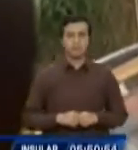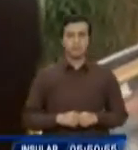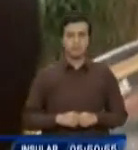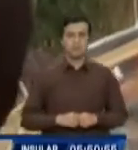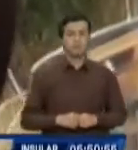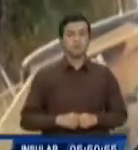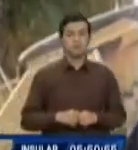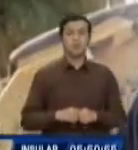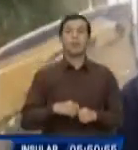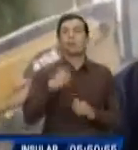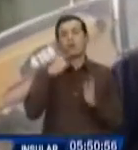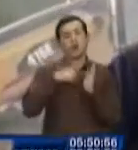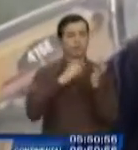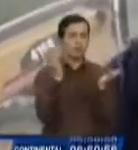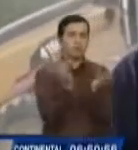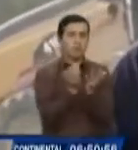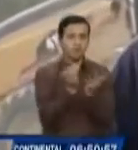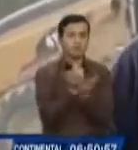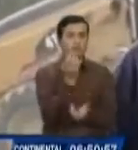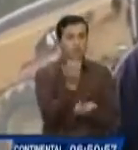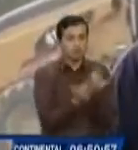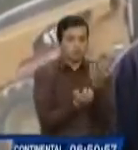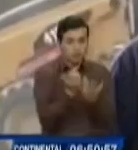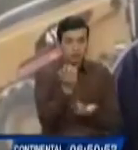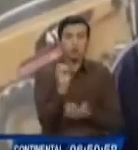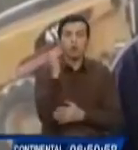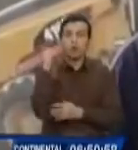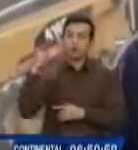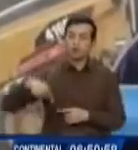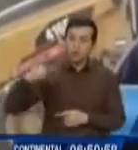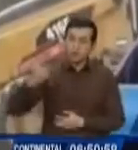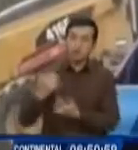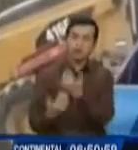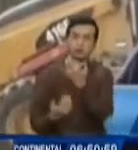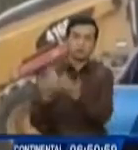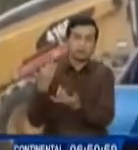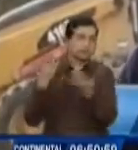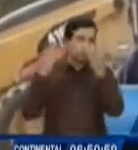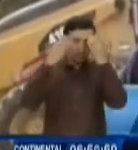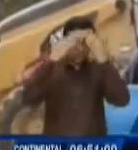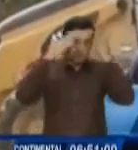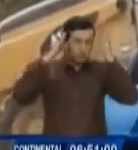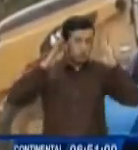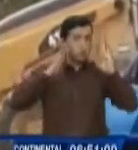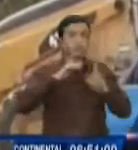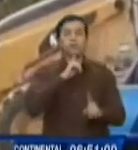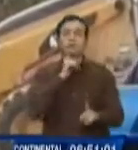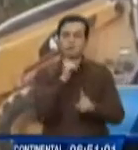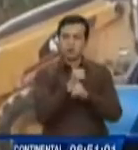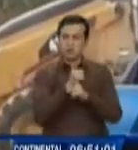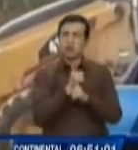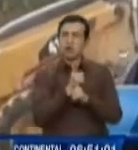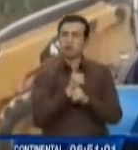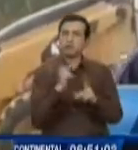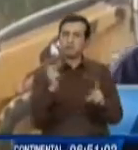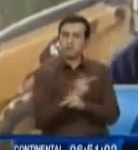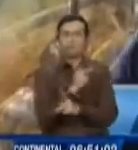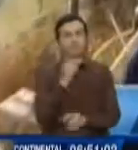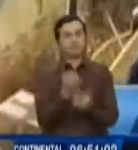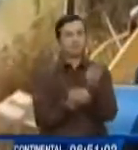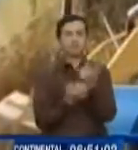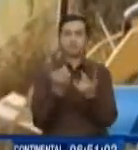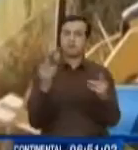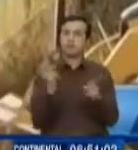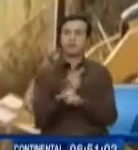Quemar basura, quemar llantas, puede pasar lo que está pasando. No estoy seguro si fue por eso el motivo del incendio, pero definitivamente es una posibilidad que haya sido